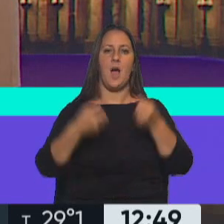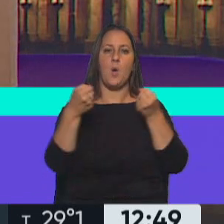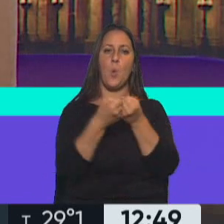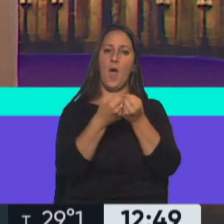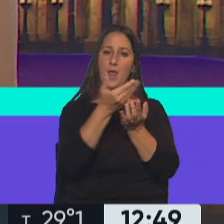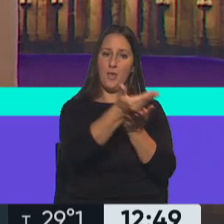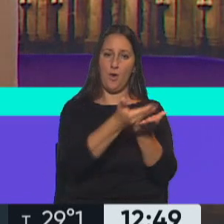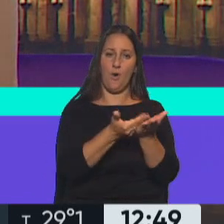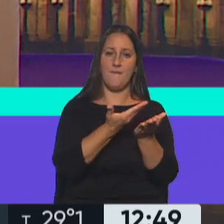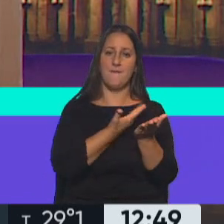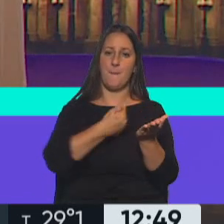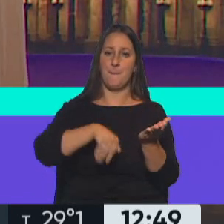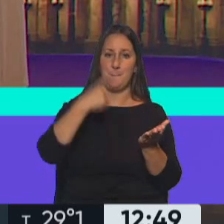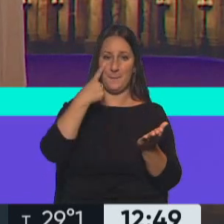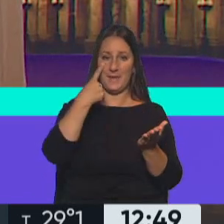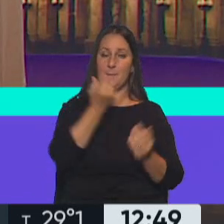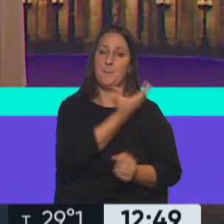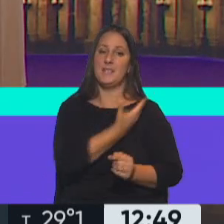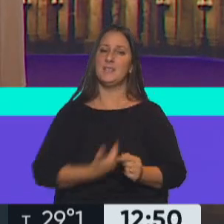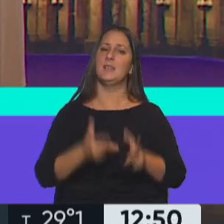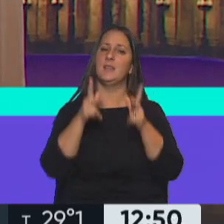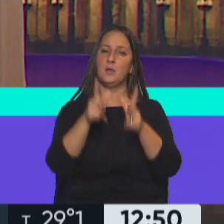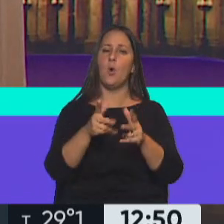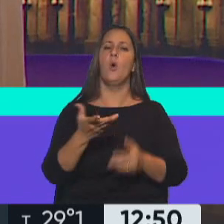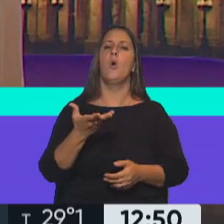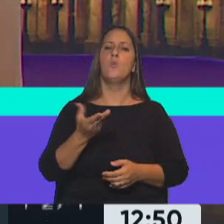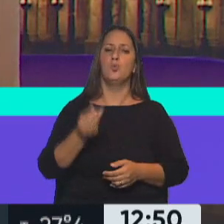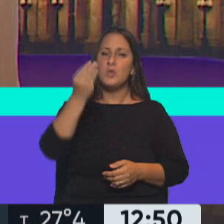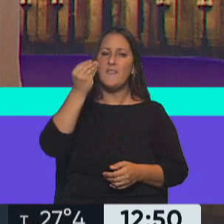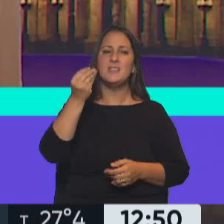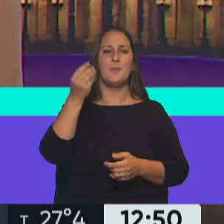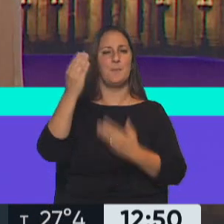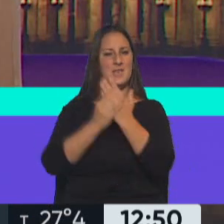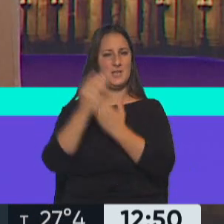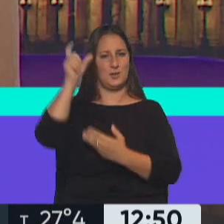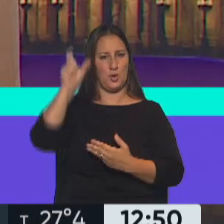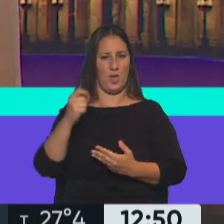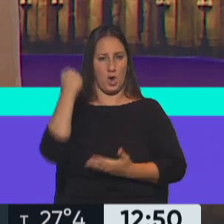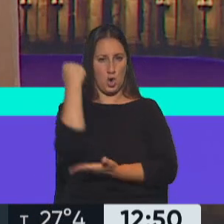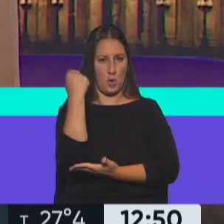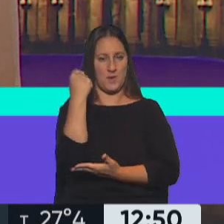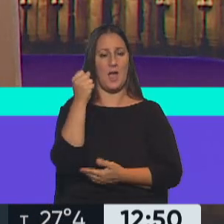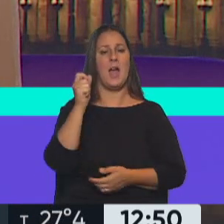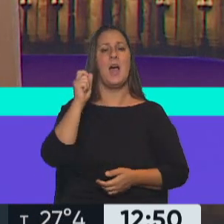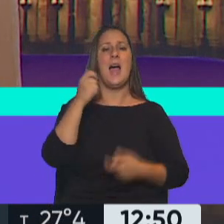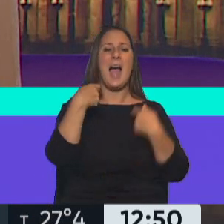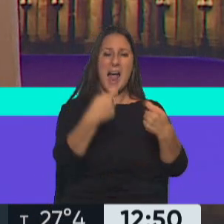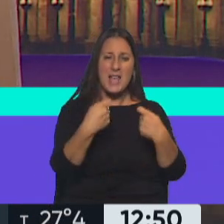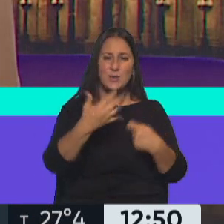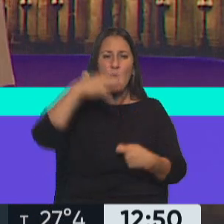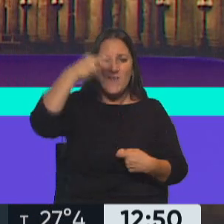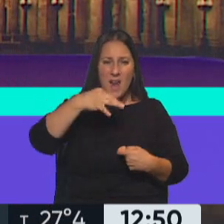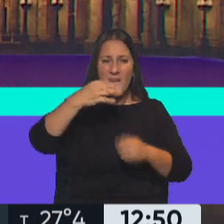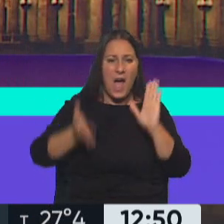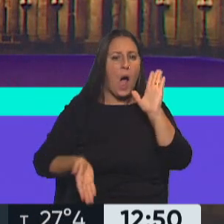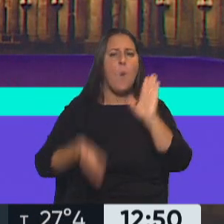en el acuerdo con el fondo. El presidente puntualizó en algo que ha dicho muchas veces Martín Guzmán, y que es el aumento del gasto real